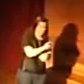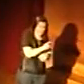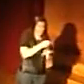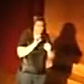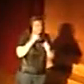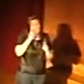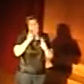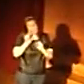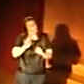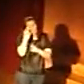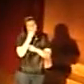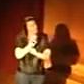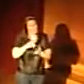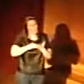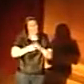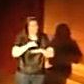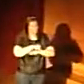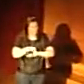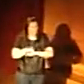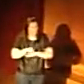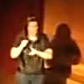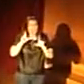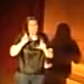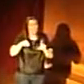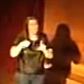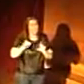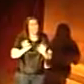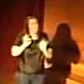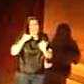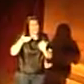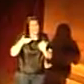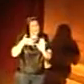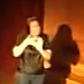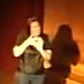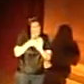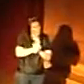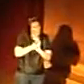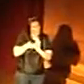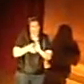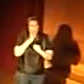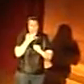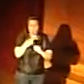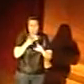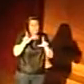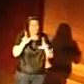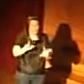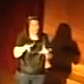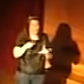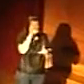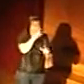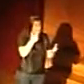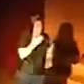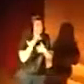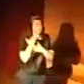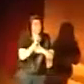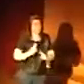protagoniza Pablo gonzalvo este cuadro además tiene una especial significación porque es el el cuadro que este artista presenta por primera vez